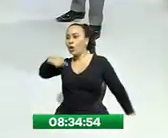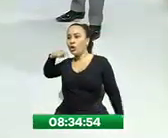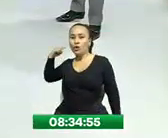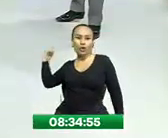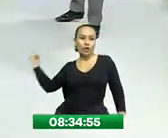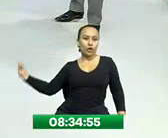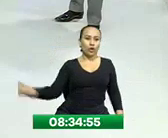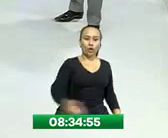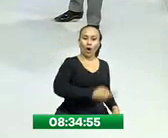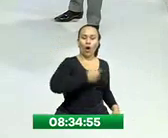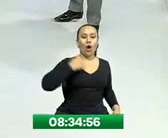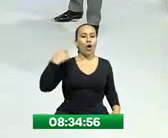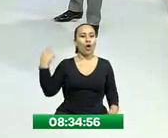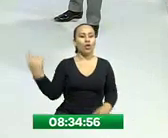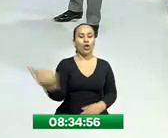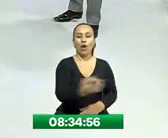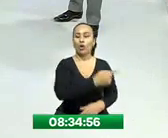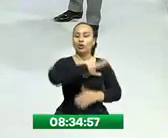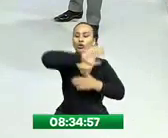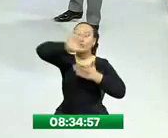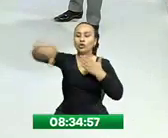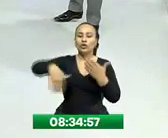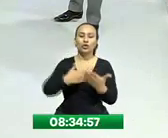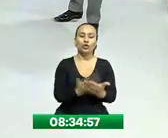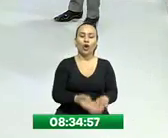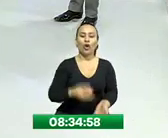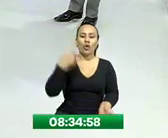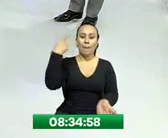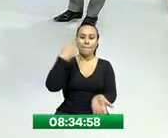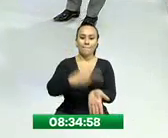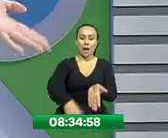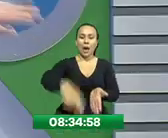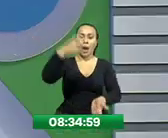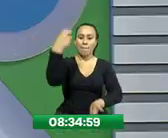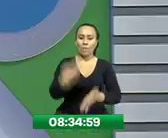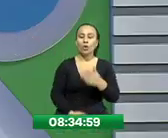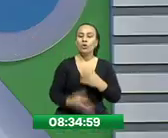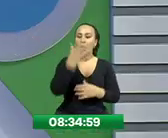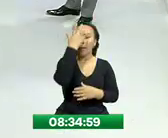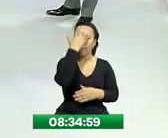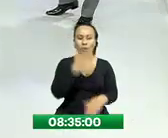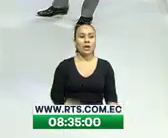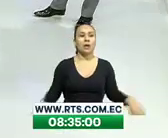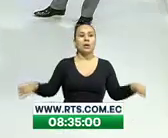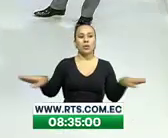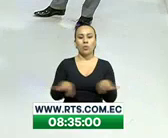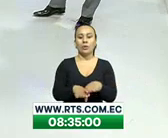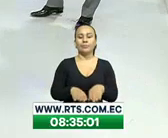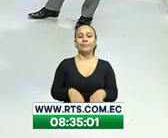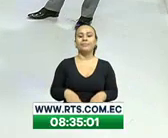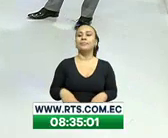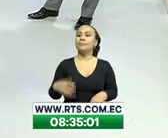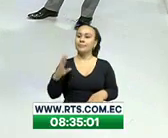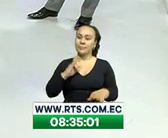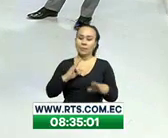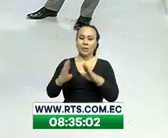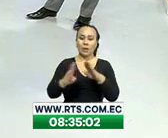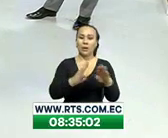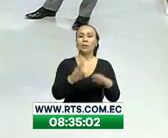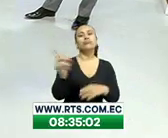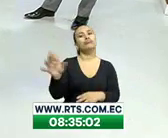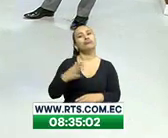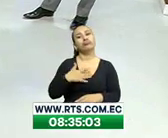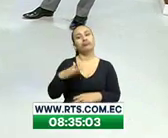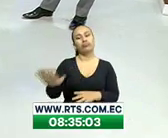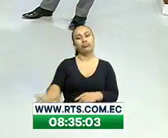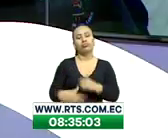todos. ¿A dónde dice que el señor que no tenga dinero? Simplemente no cometa la infracción y listo. El señor que no tiene trabajo como nosotros, otro tipo de trabajo, ah, no, ese cóbrele